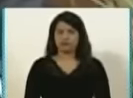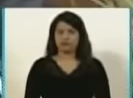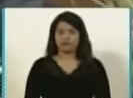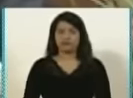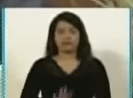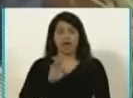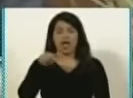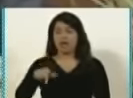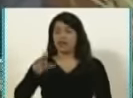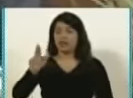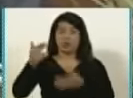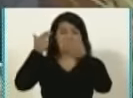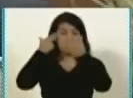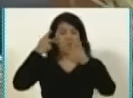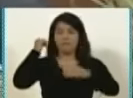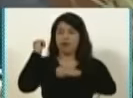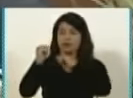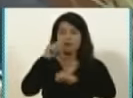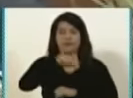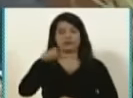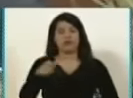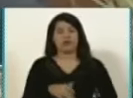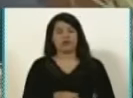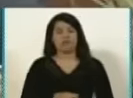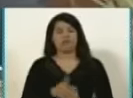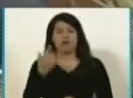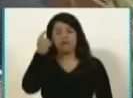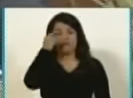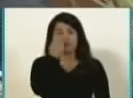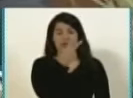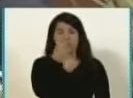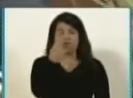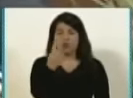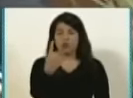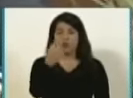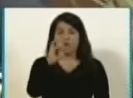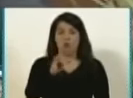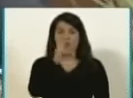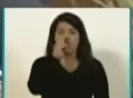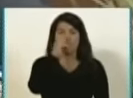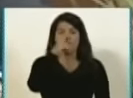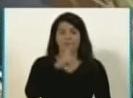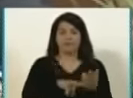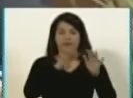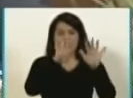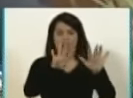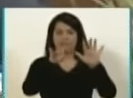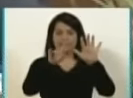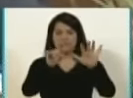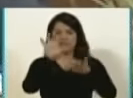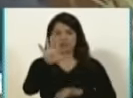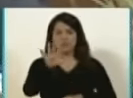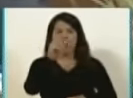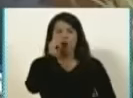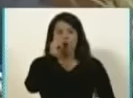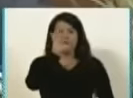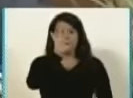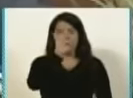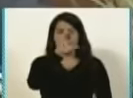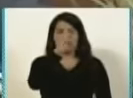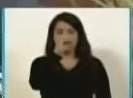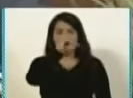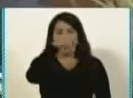se secuestraba, se asesinaba. 21 de junio de 1965, Fabricio